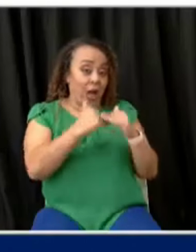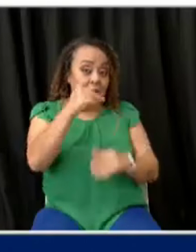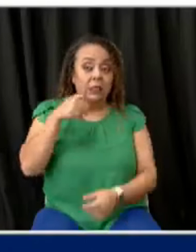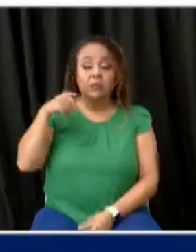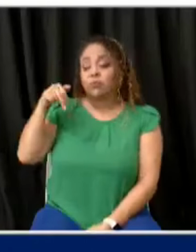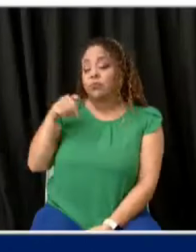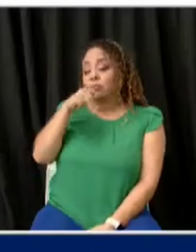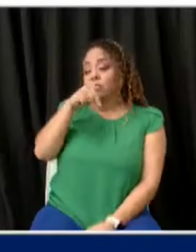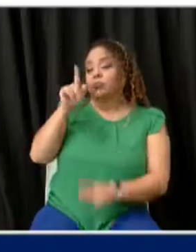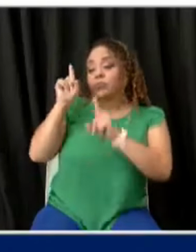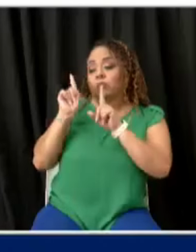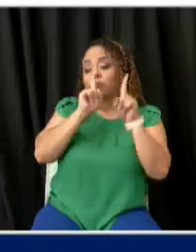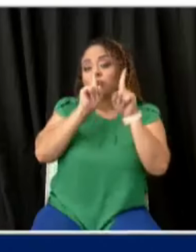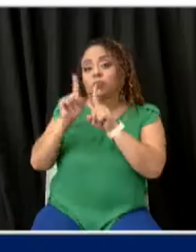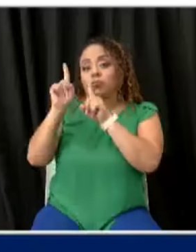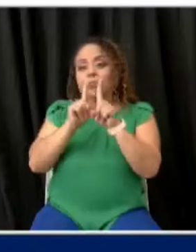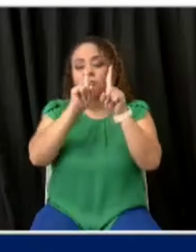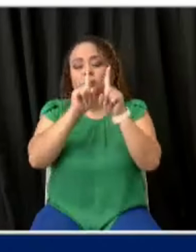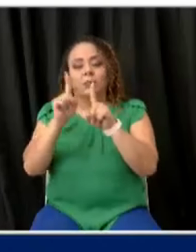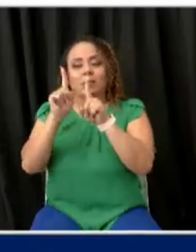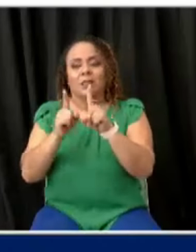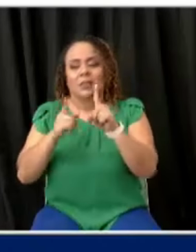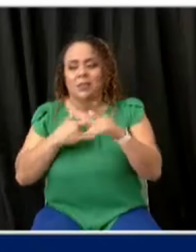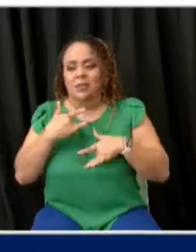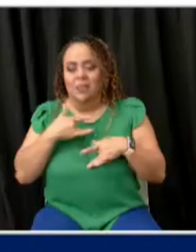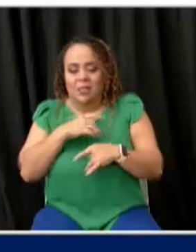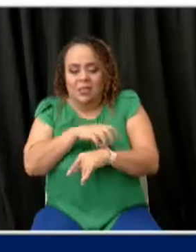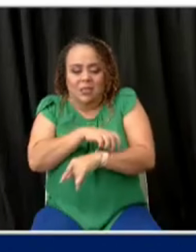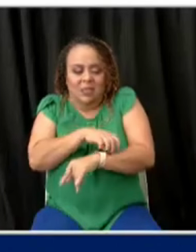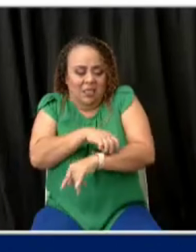señor con su señora, y va a sentir que él se acalambra más fácil.